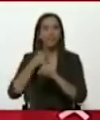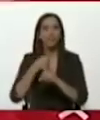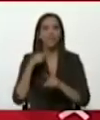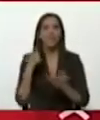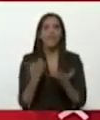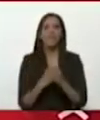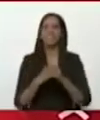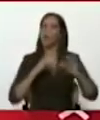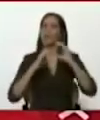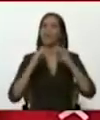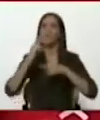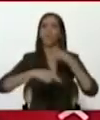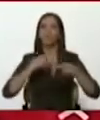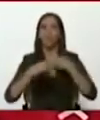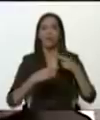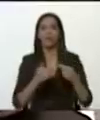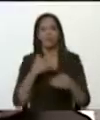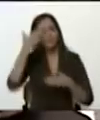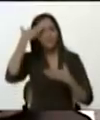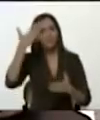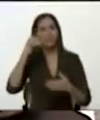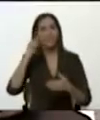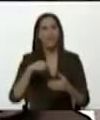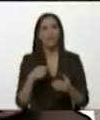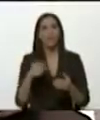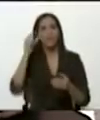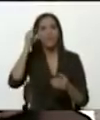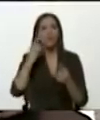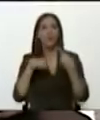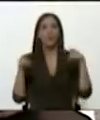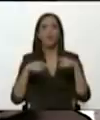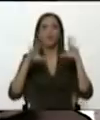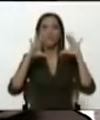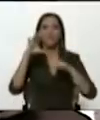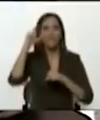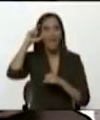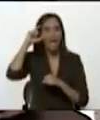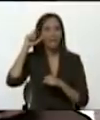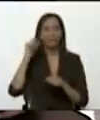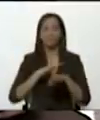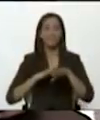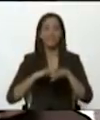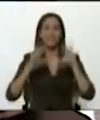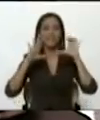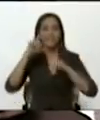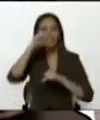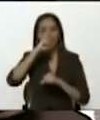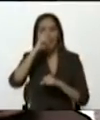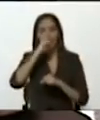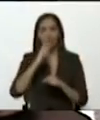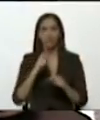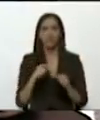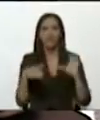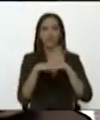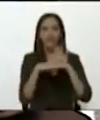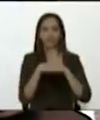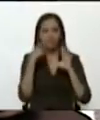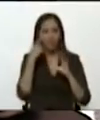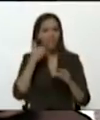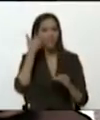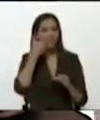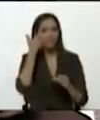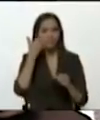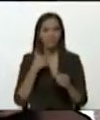comunicación revolucionaria. Quiero mandar un saludo también, porque está en estos días cumpliendo 15 años. Estaba viendo el martes, vi el programa de La Hoguilla.